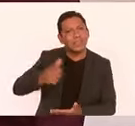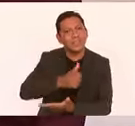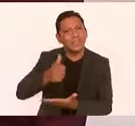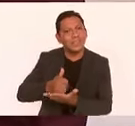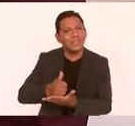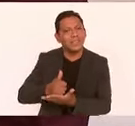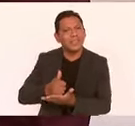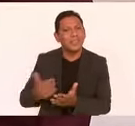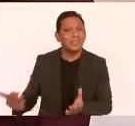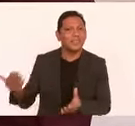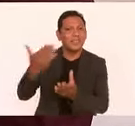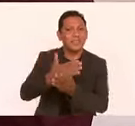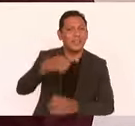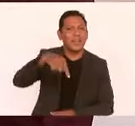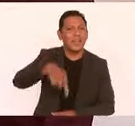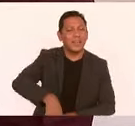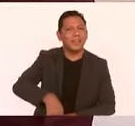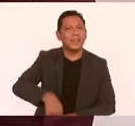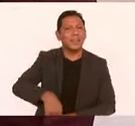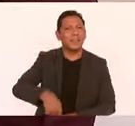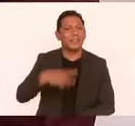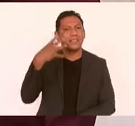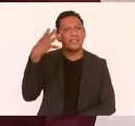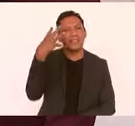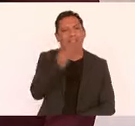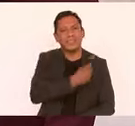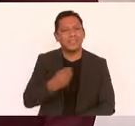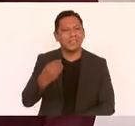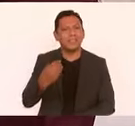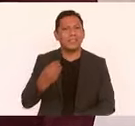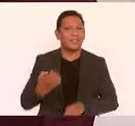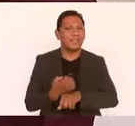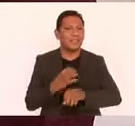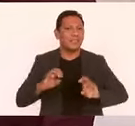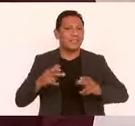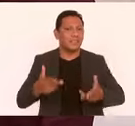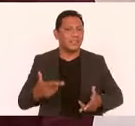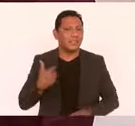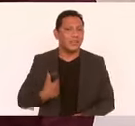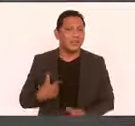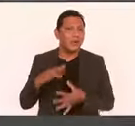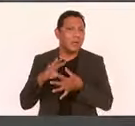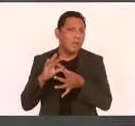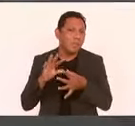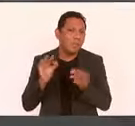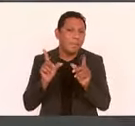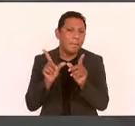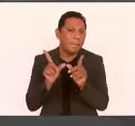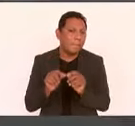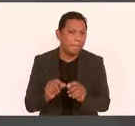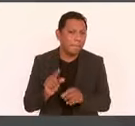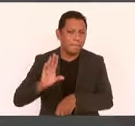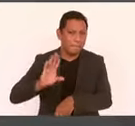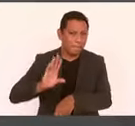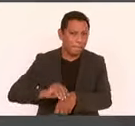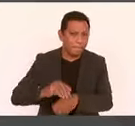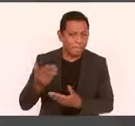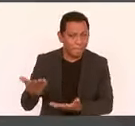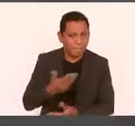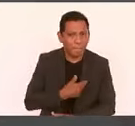estar en este hermoso estado de Chiapas. En mi caso voy a hacer una presentación muy breve, si me lo permite,